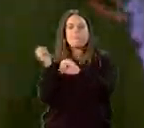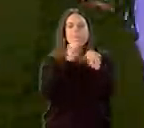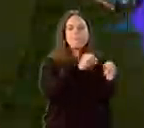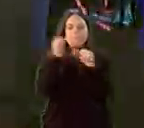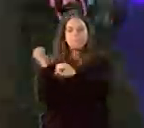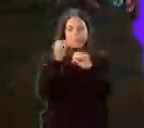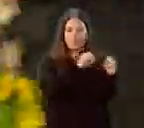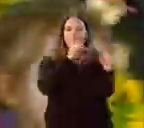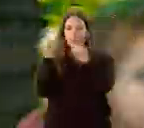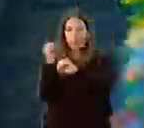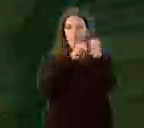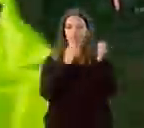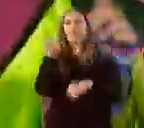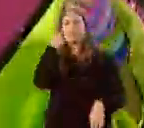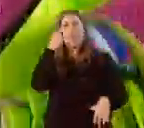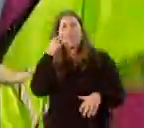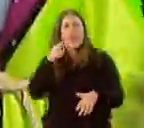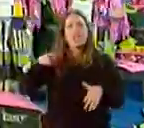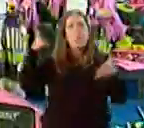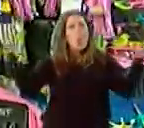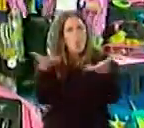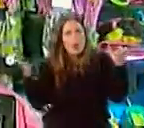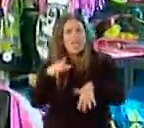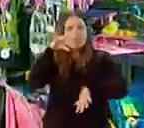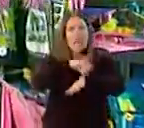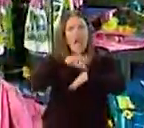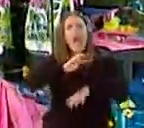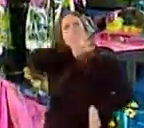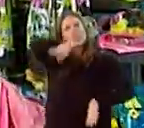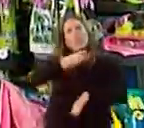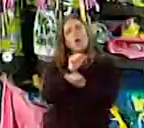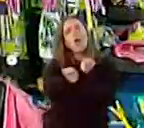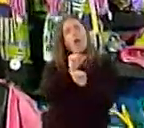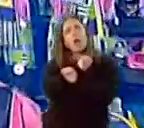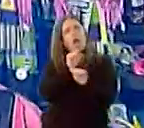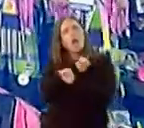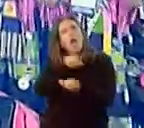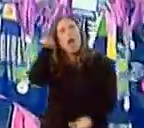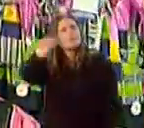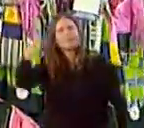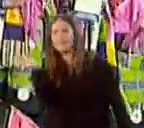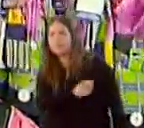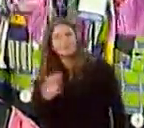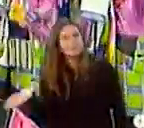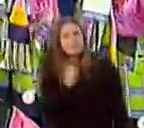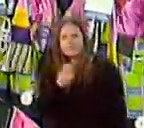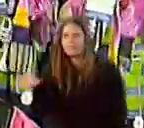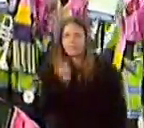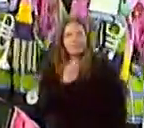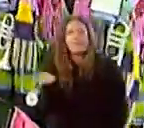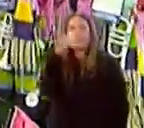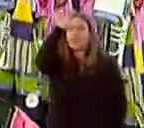mirad túnez los protectores de la sala de espera no